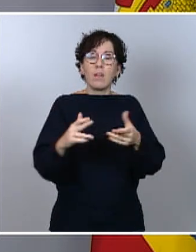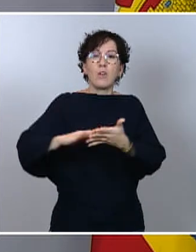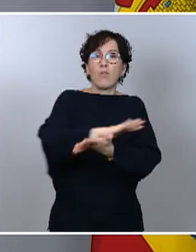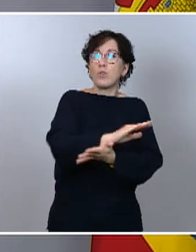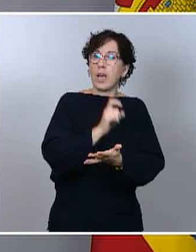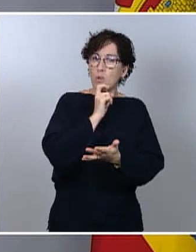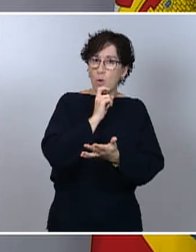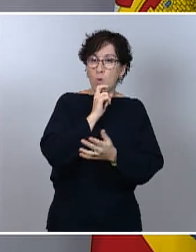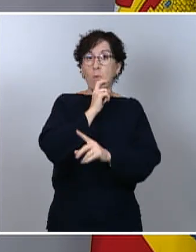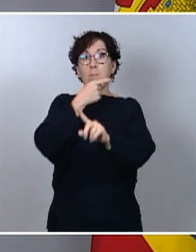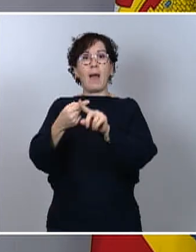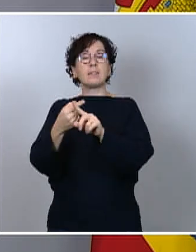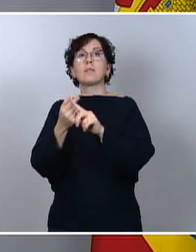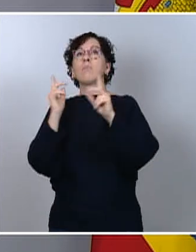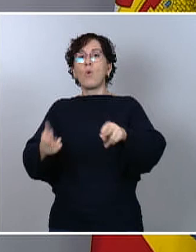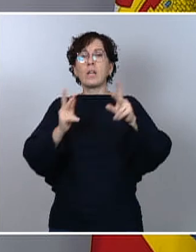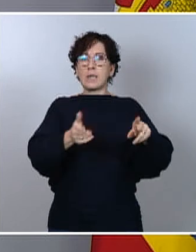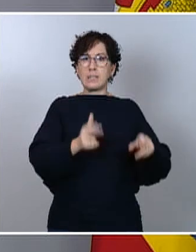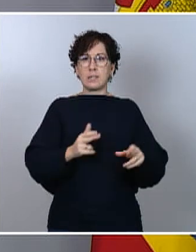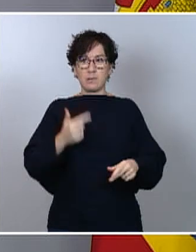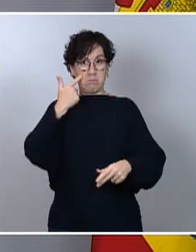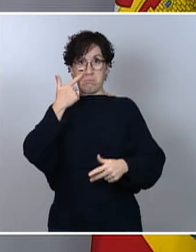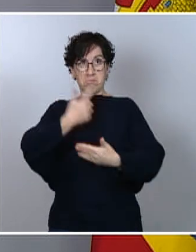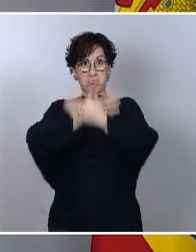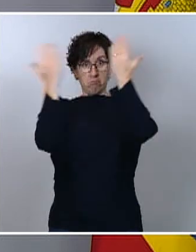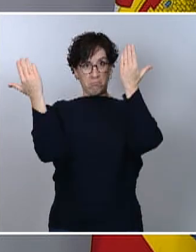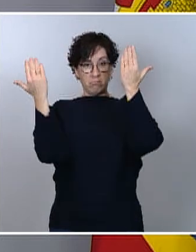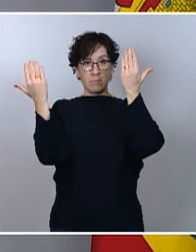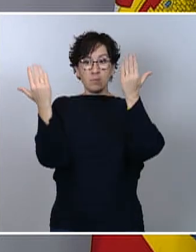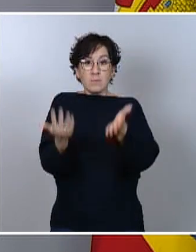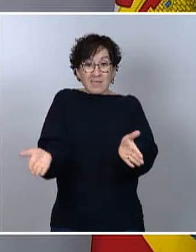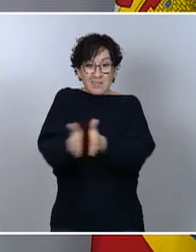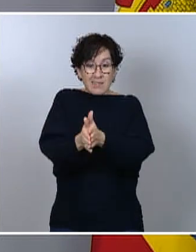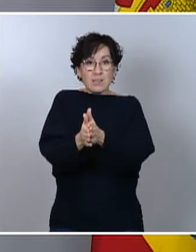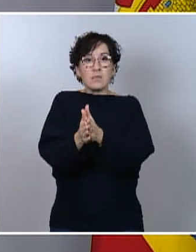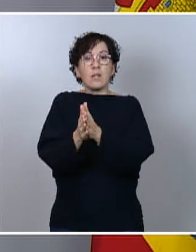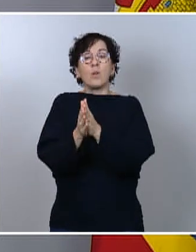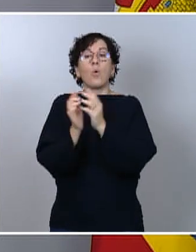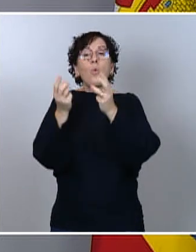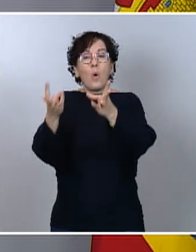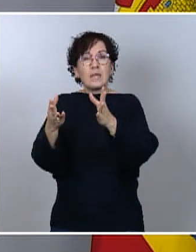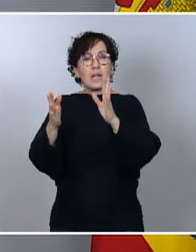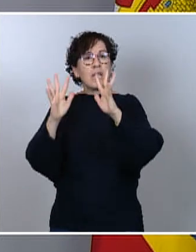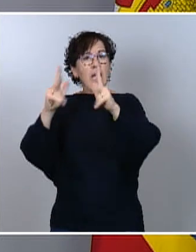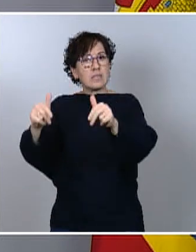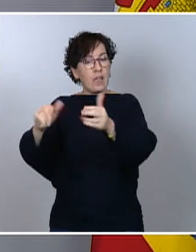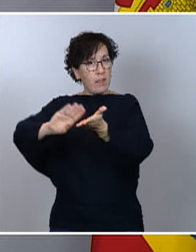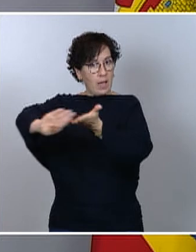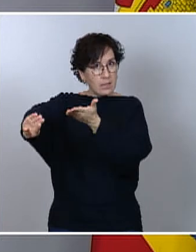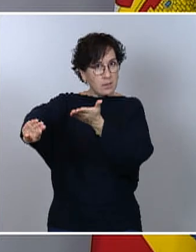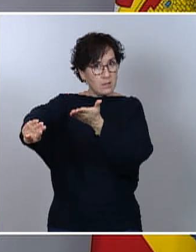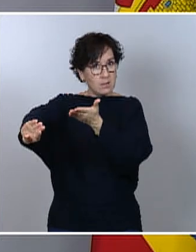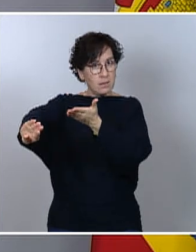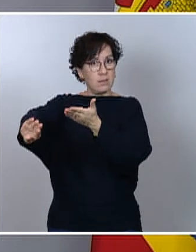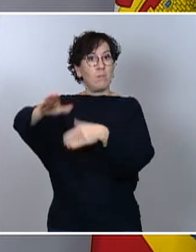que se observan, cuáles han ocurrido en residencias, que es un colectivo que, puesto que no está en el denominador, tampoco tenemos